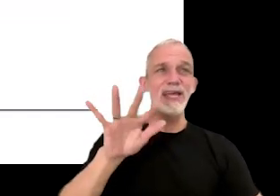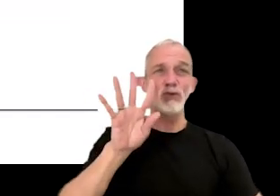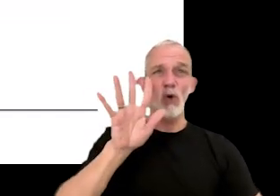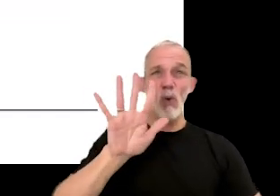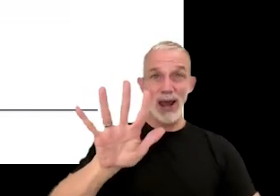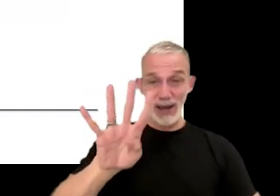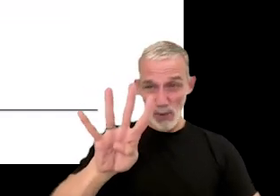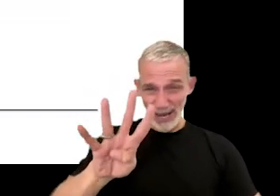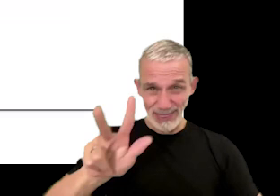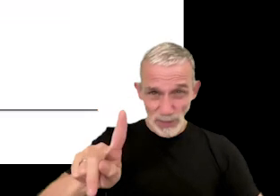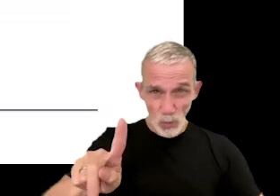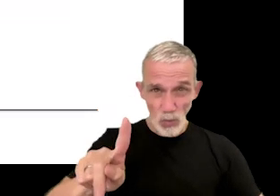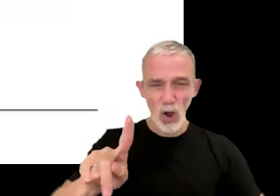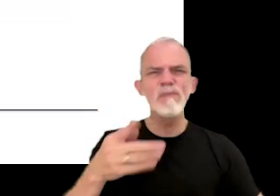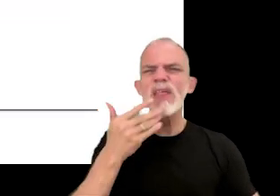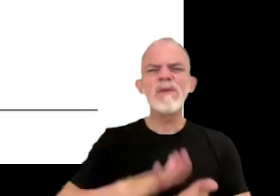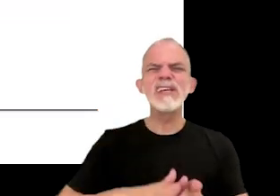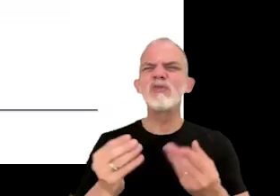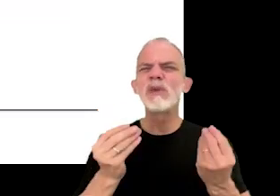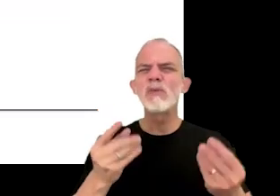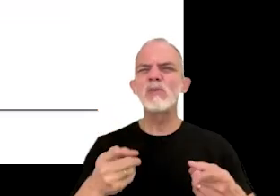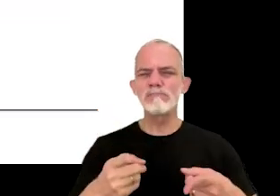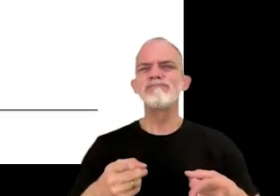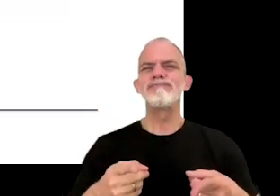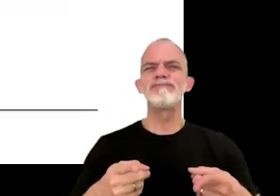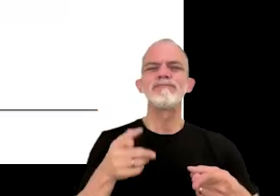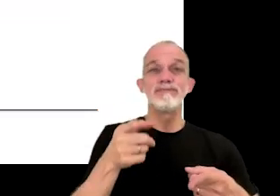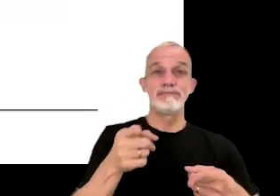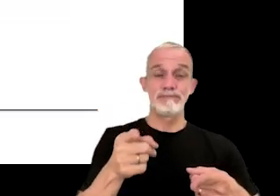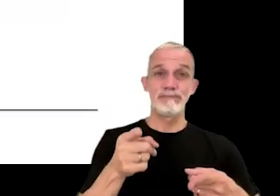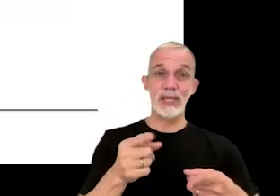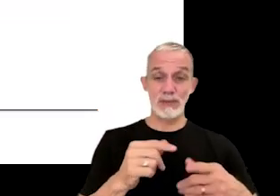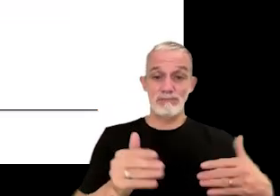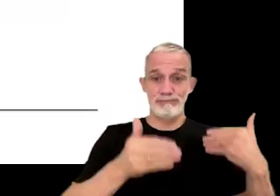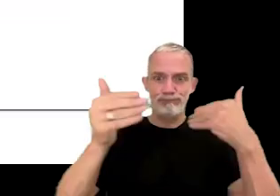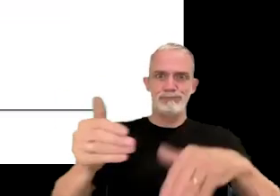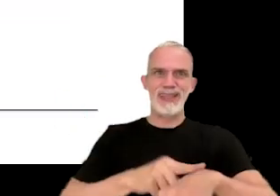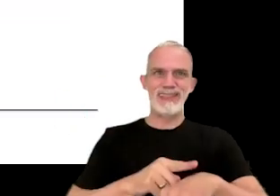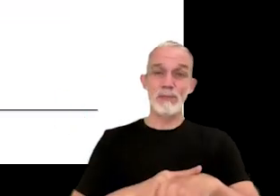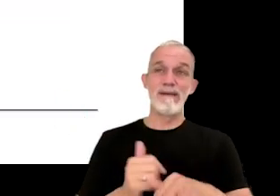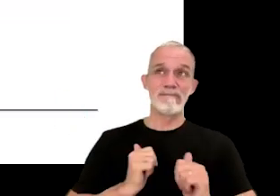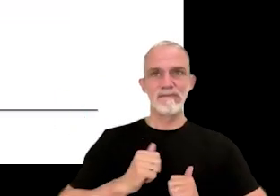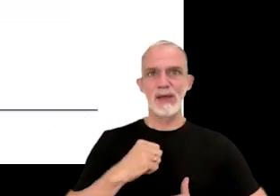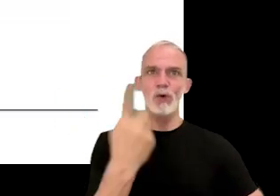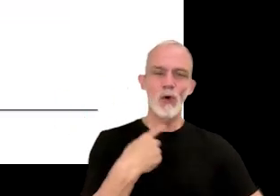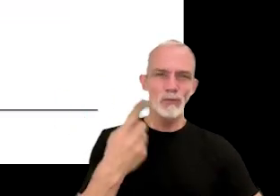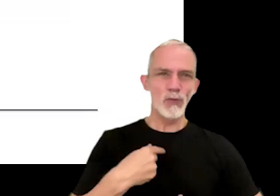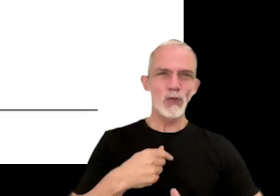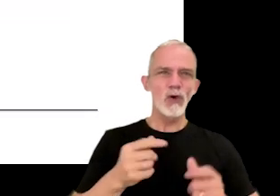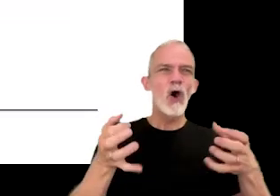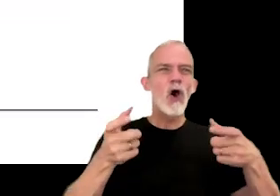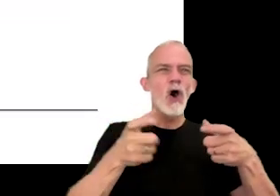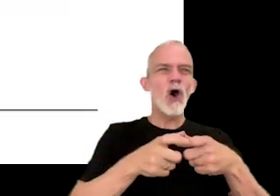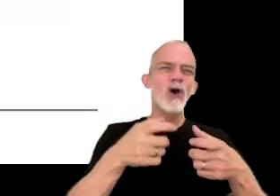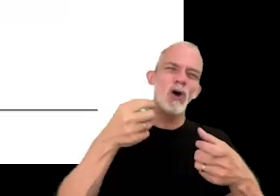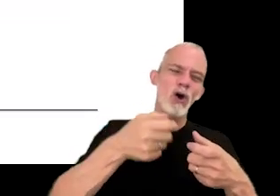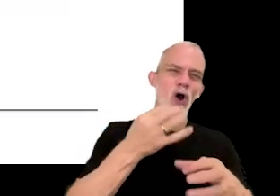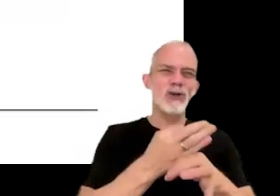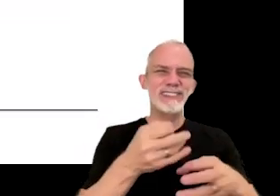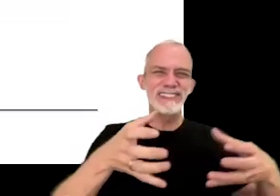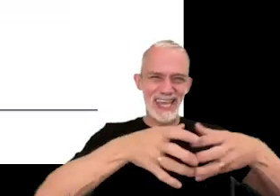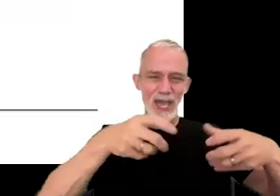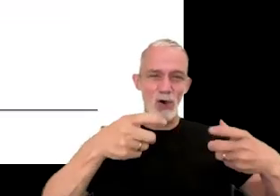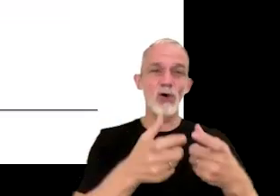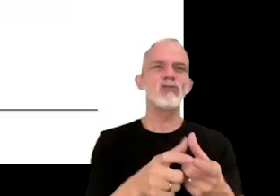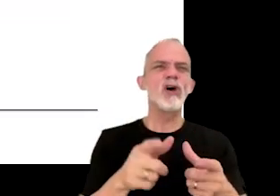5541 se refiere a esta prórroga tan esperada en los consejos sobre los anticipos